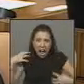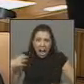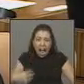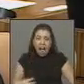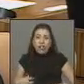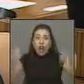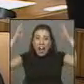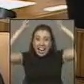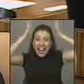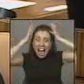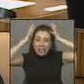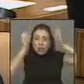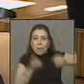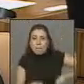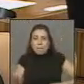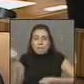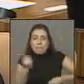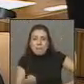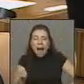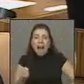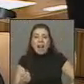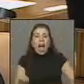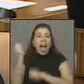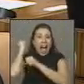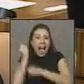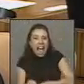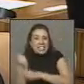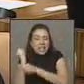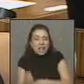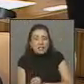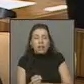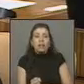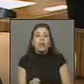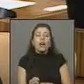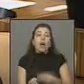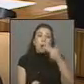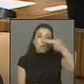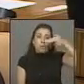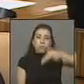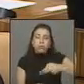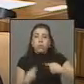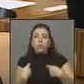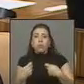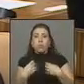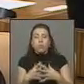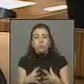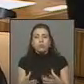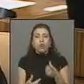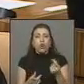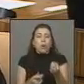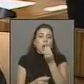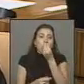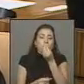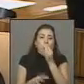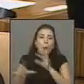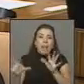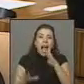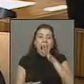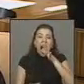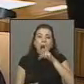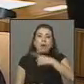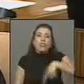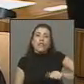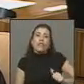palas y hachas extraviadas, alto consumo de combustible, compra de alimentos y agua para los